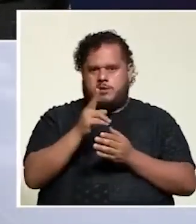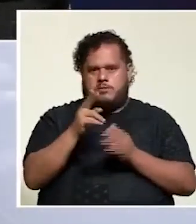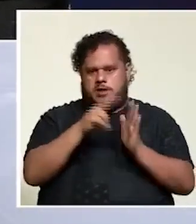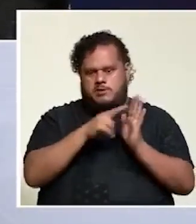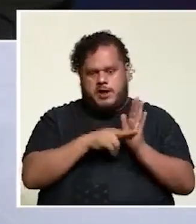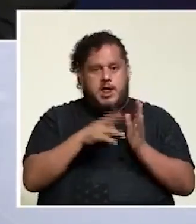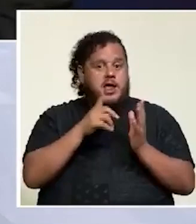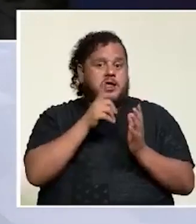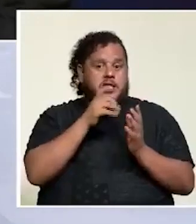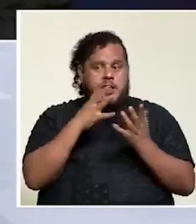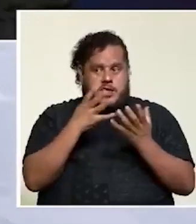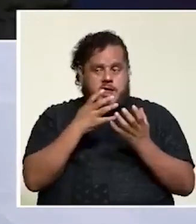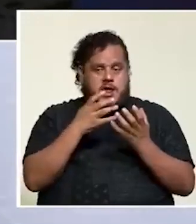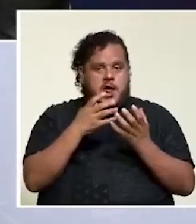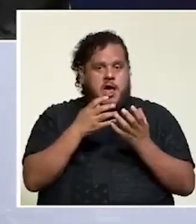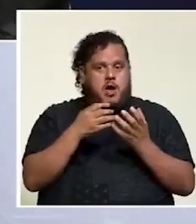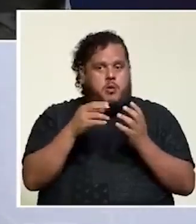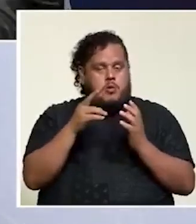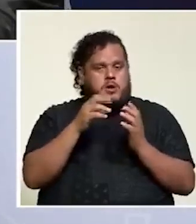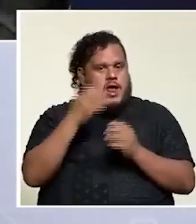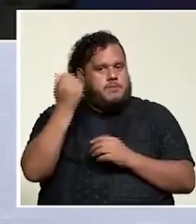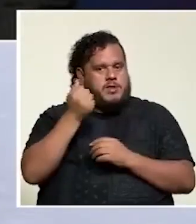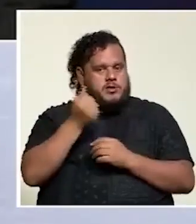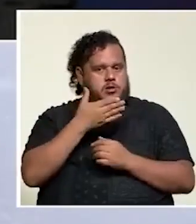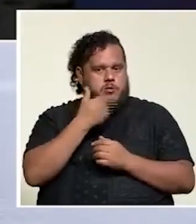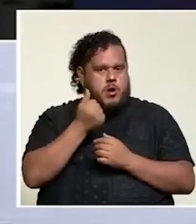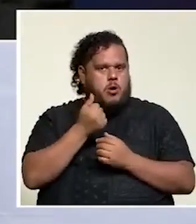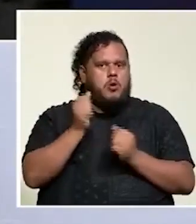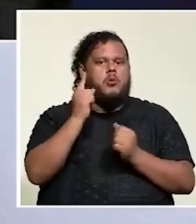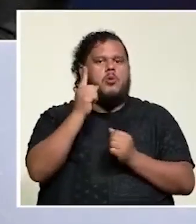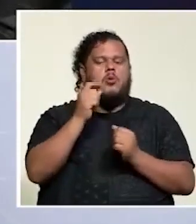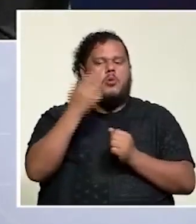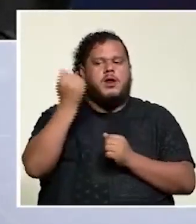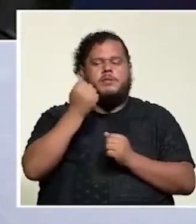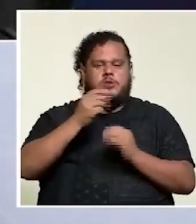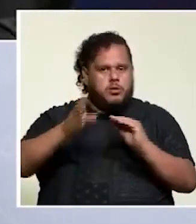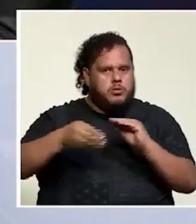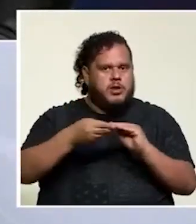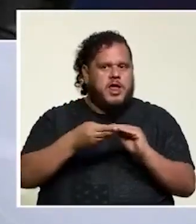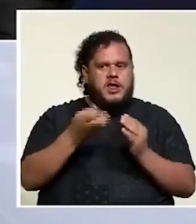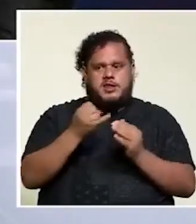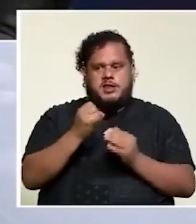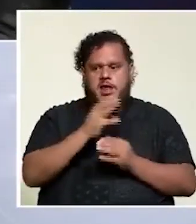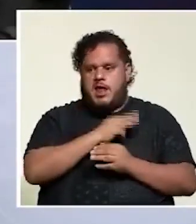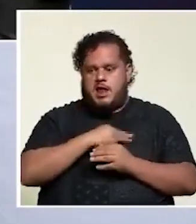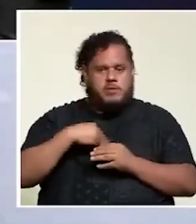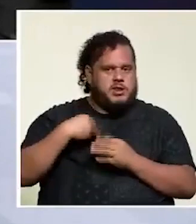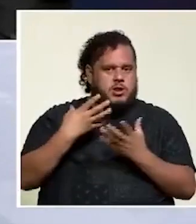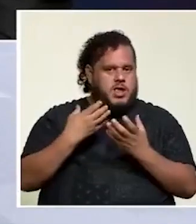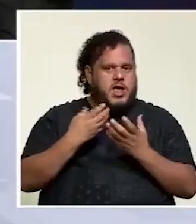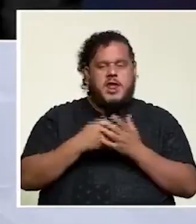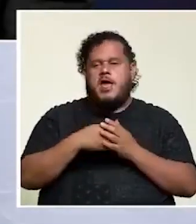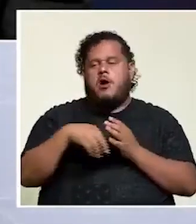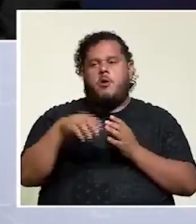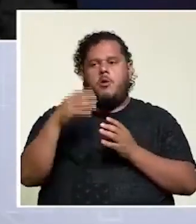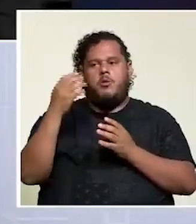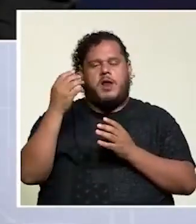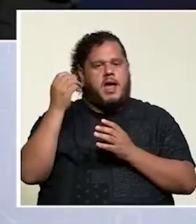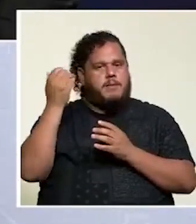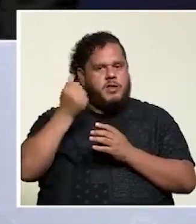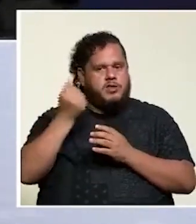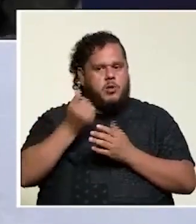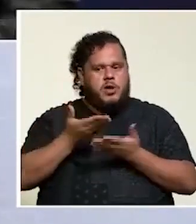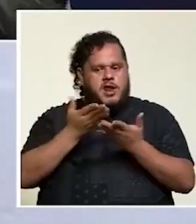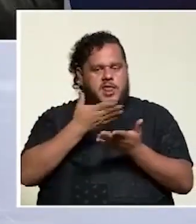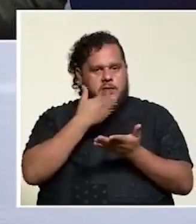pensión mejor, que me parece fenomenal, con una pensión complementaria. Entonces, si el magisterio quiere un régimen de pensiones que le dé una pensión